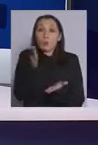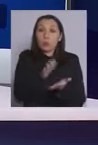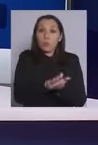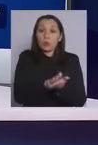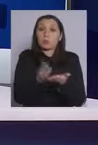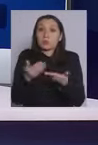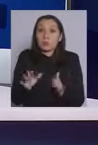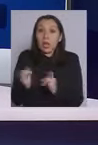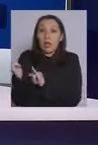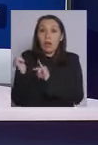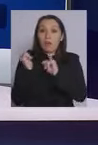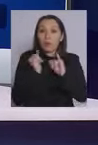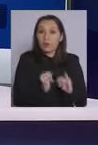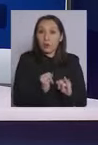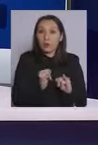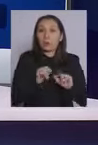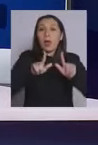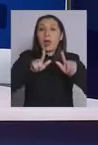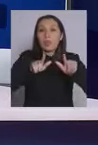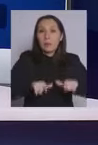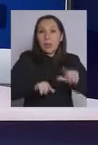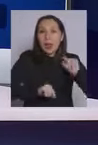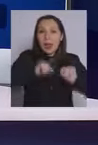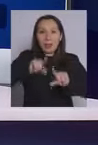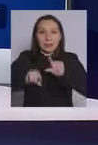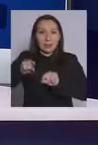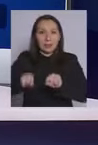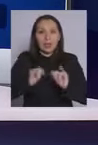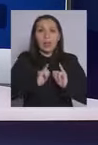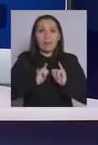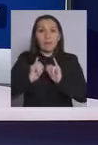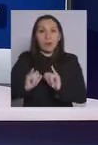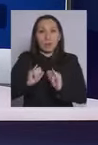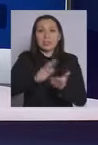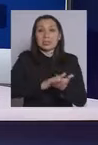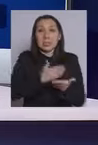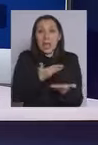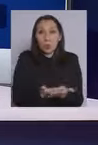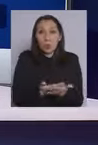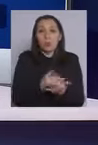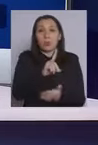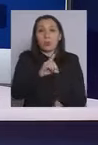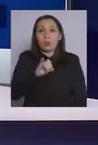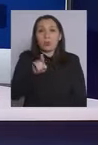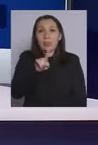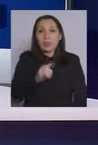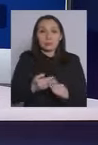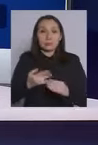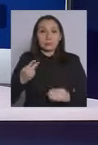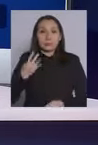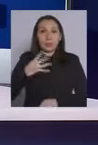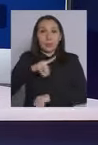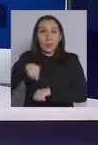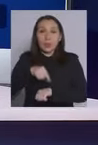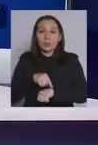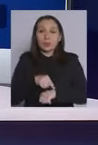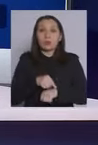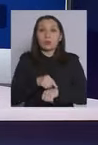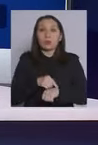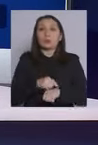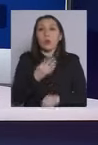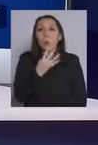decesos informados por el Departamento de Estadísticas e Información en Salud, durante las últimas 24 horas asciende